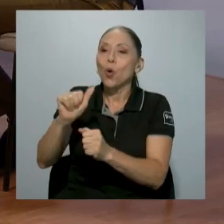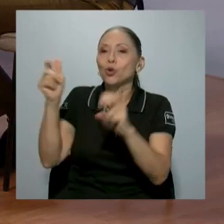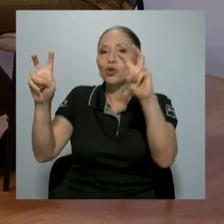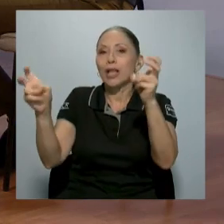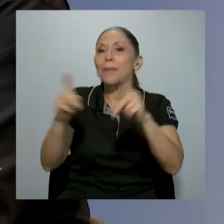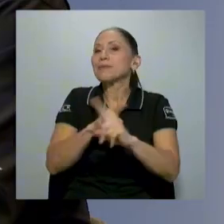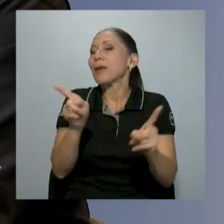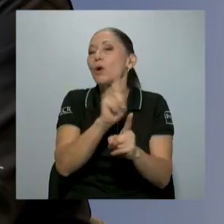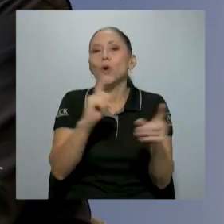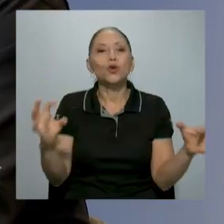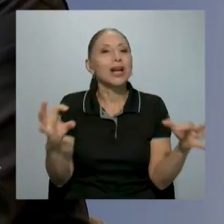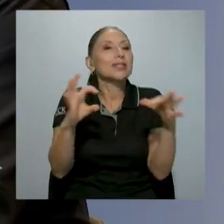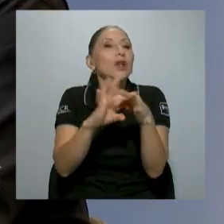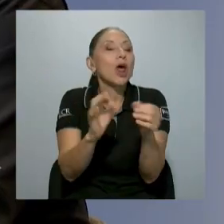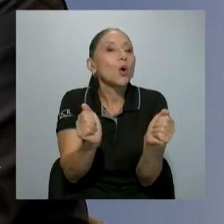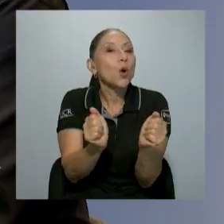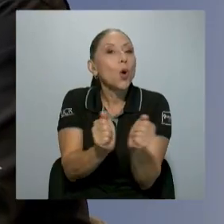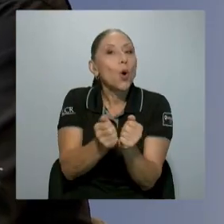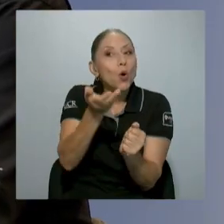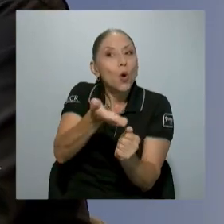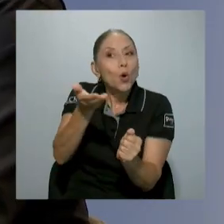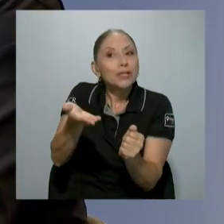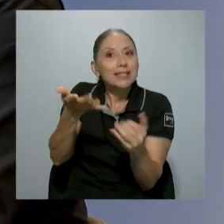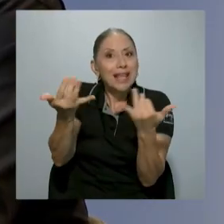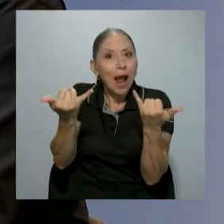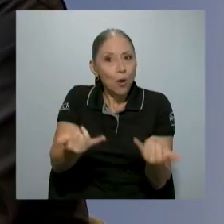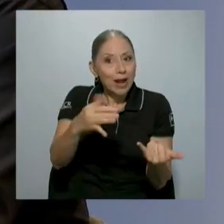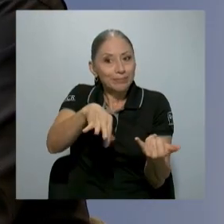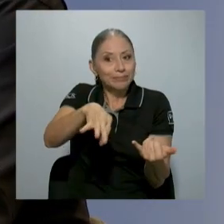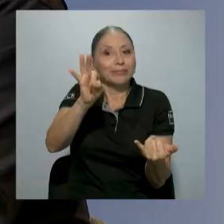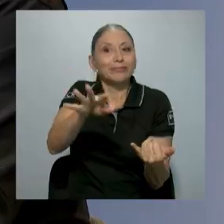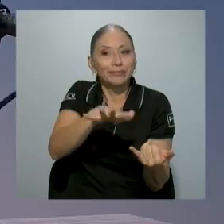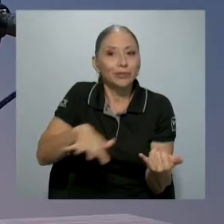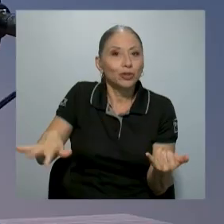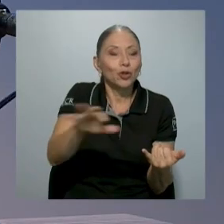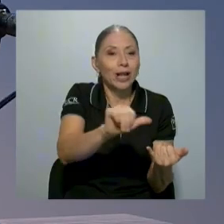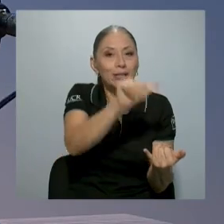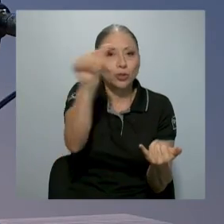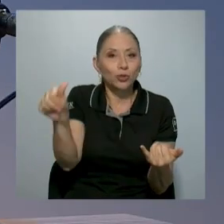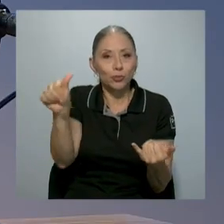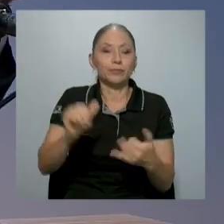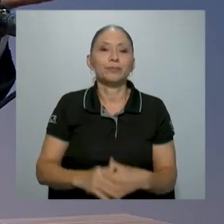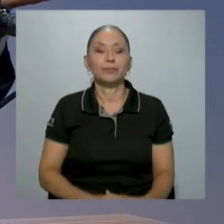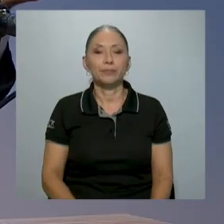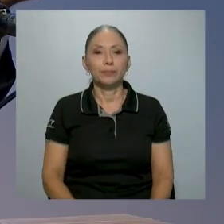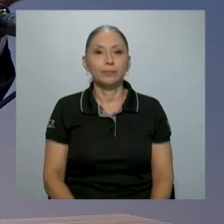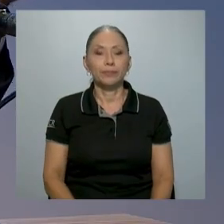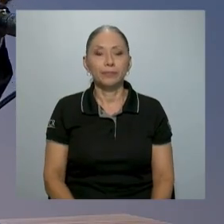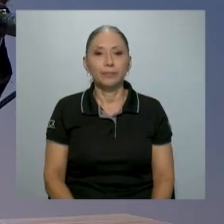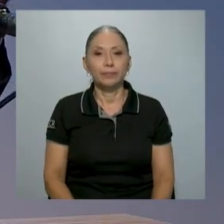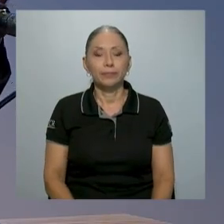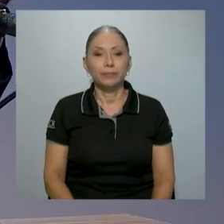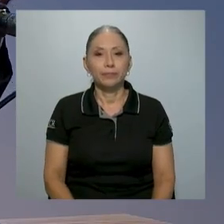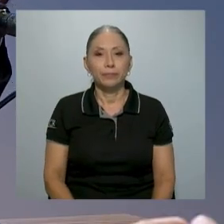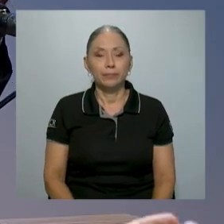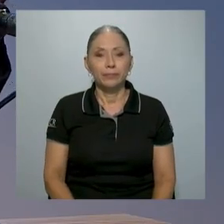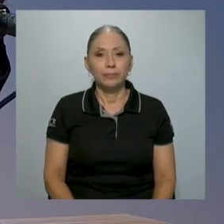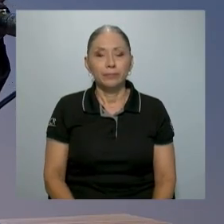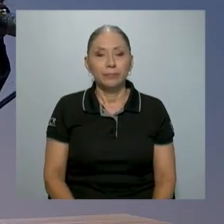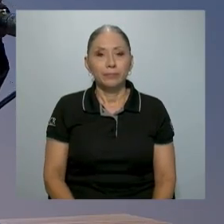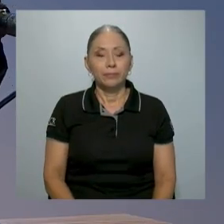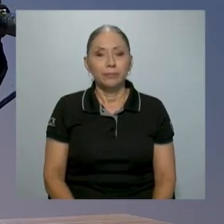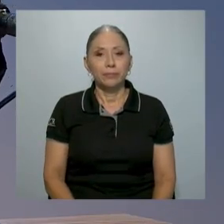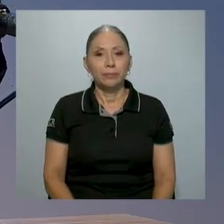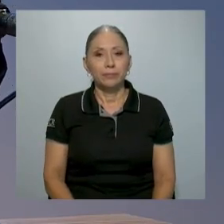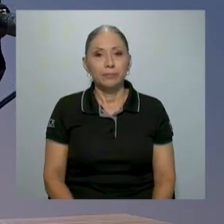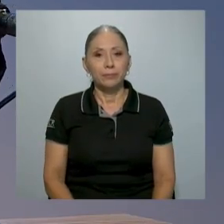conceptos que reflejan una zona azul como tal. Además